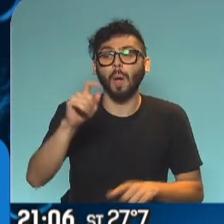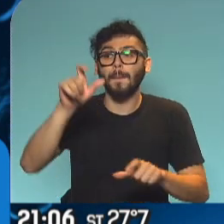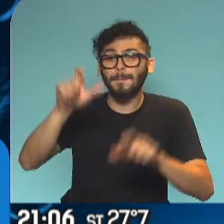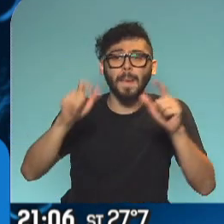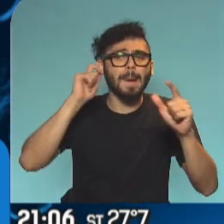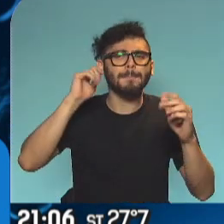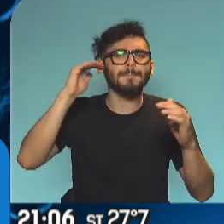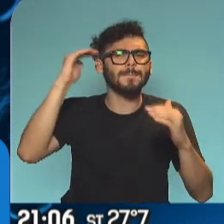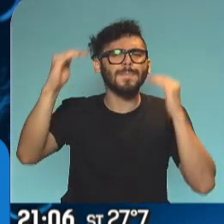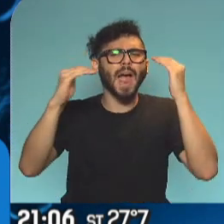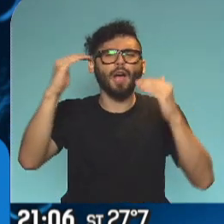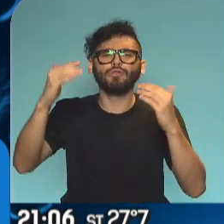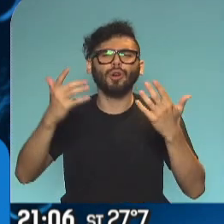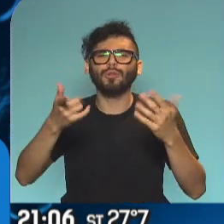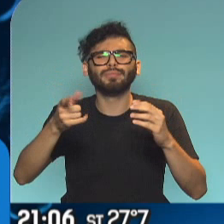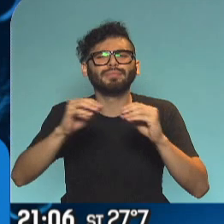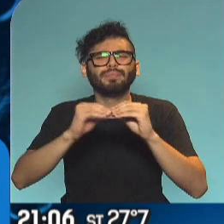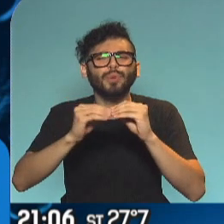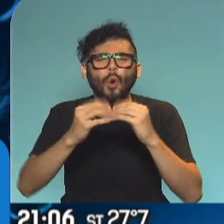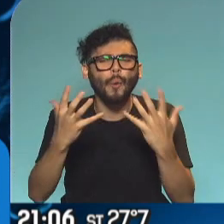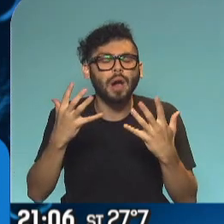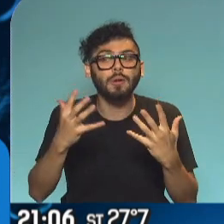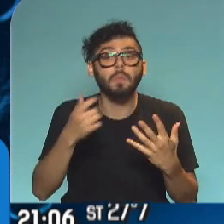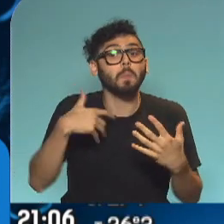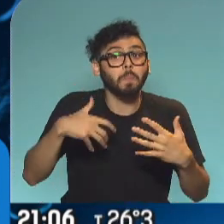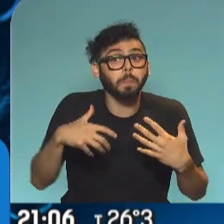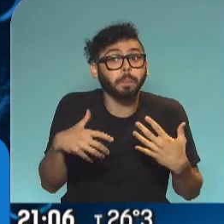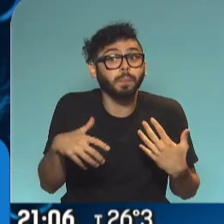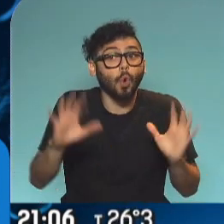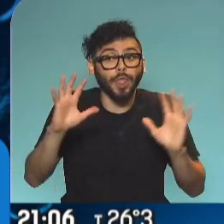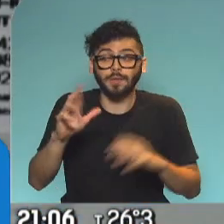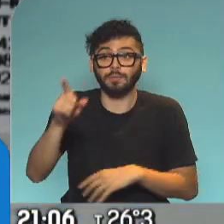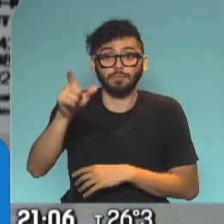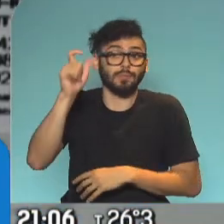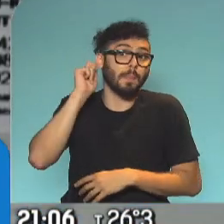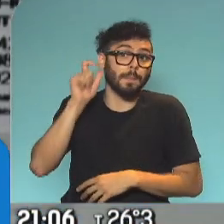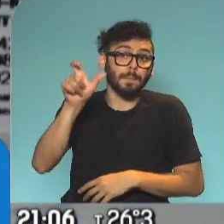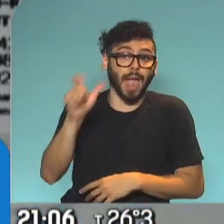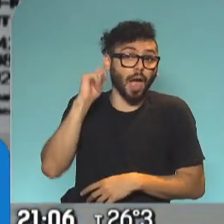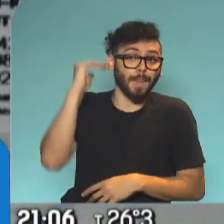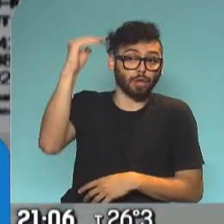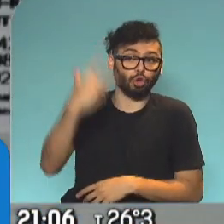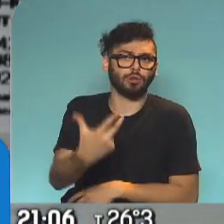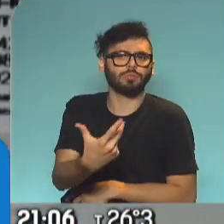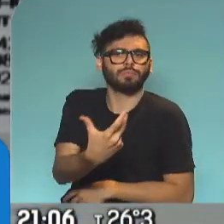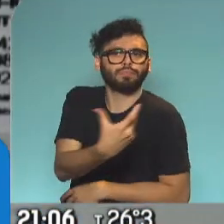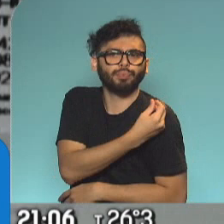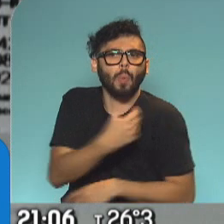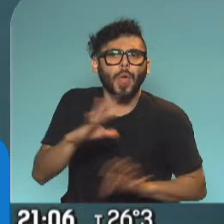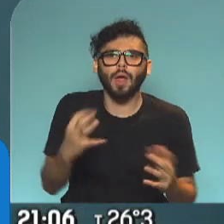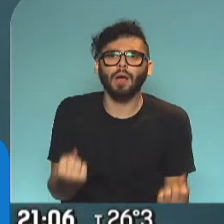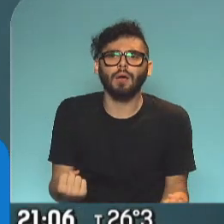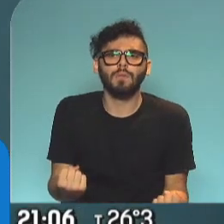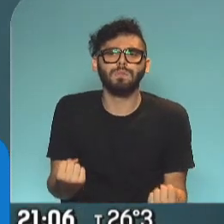adultos mayores es que usted no desarrolle la inmunidad suficiente